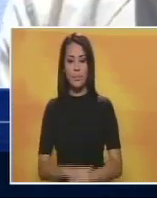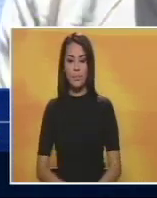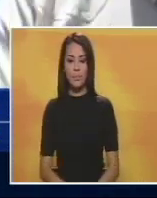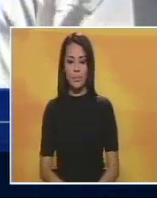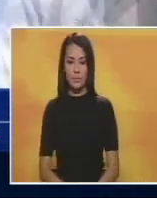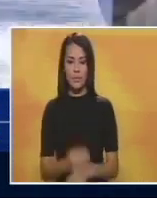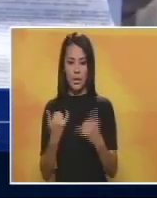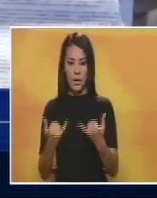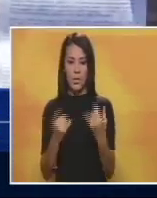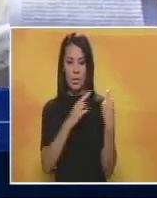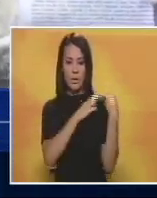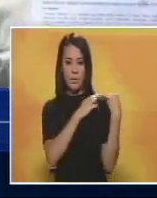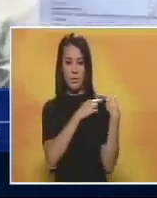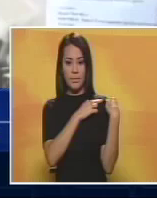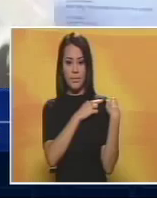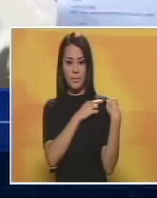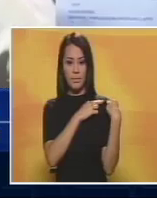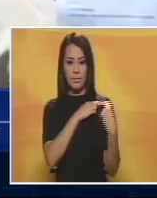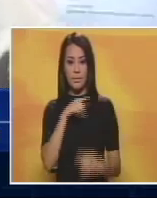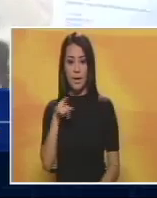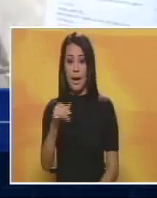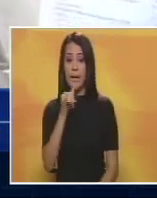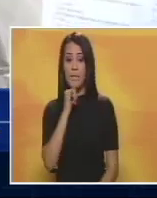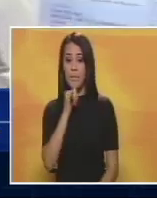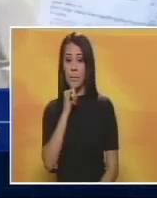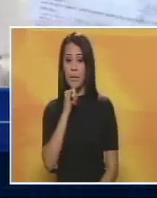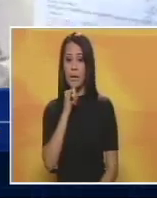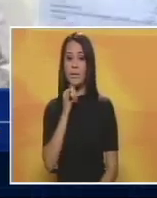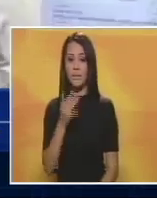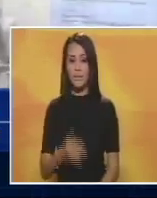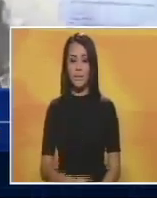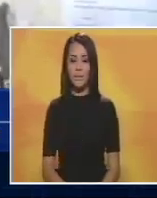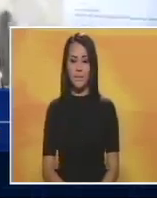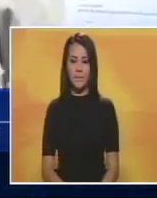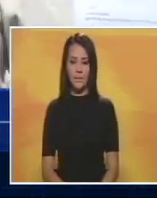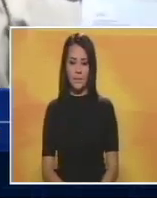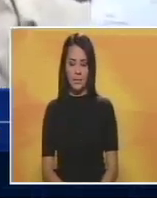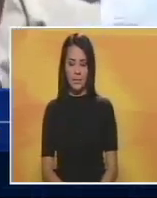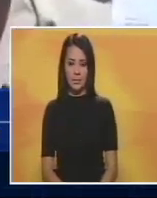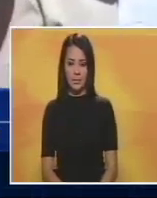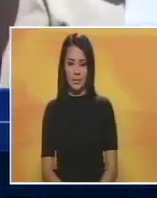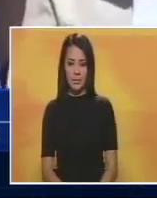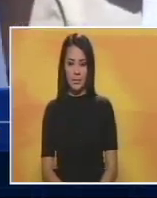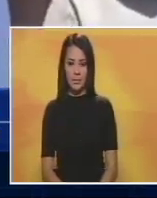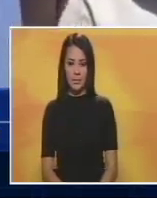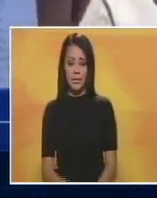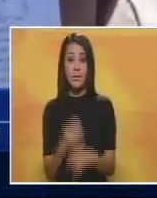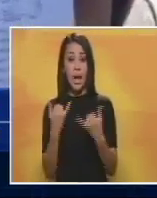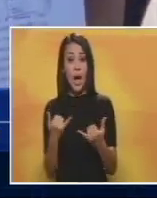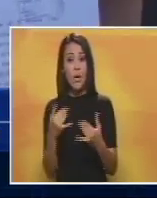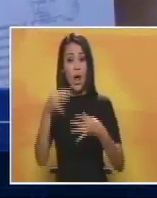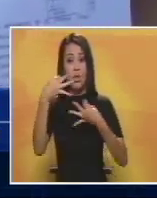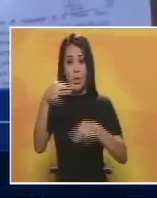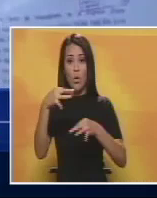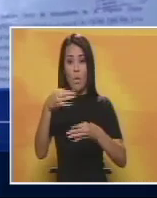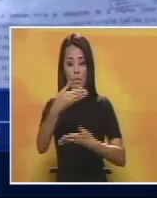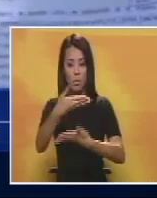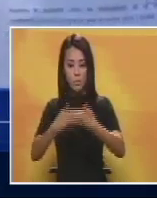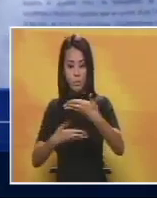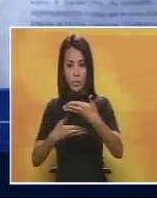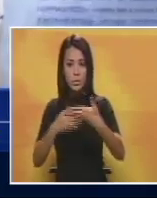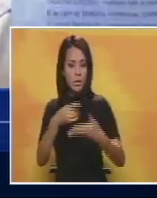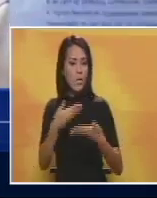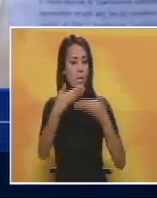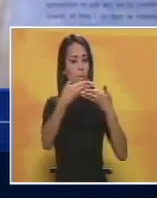los voceros, quien ampliará un poco esta información. Acabamos nosotros de introducir un documento que va